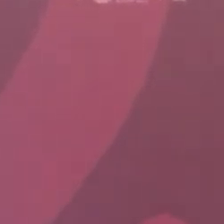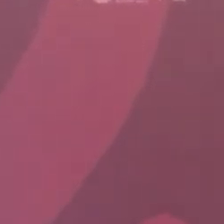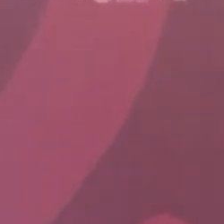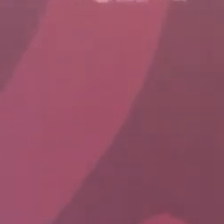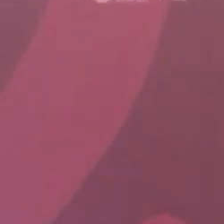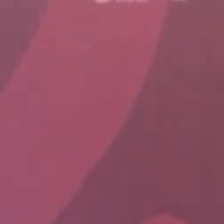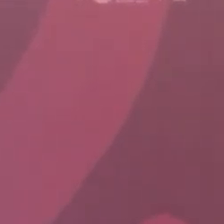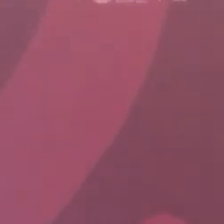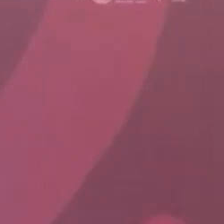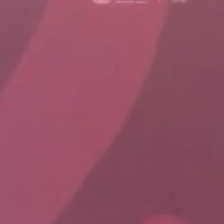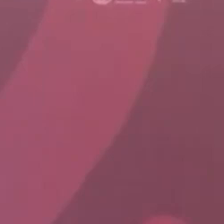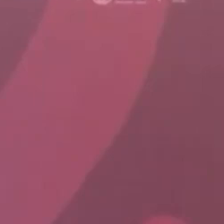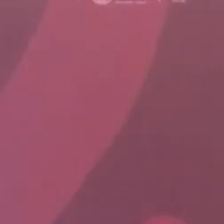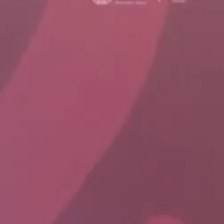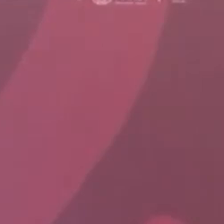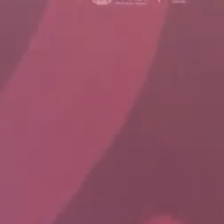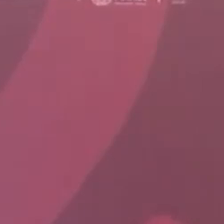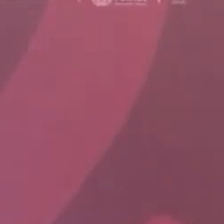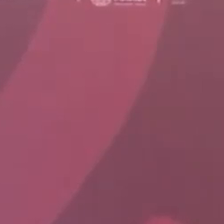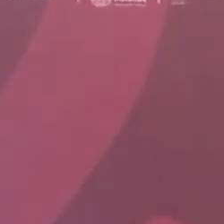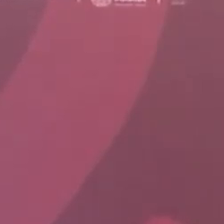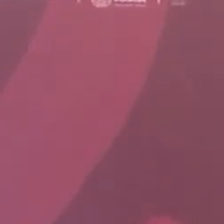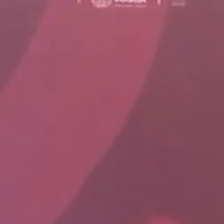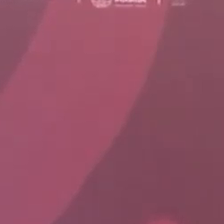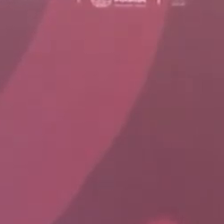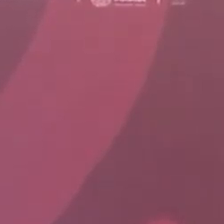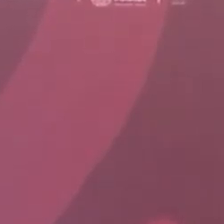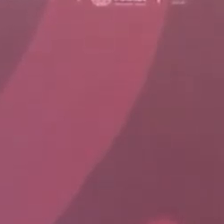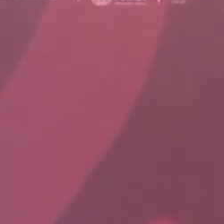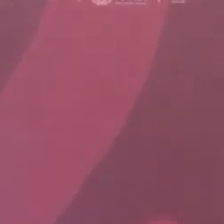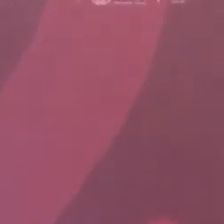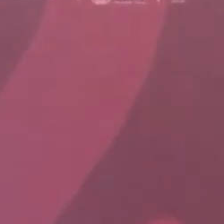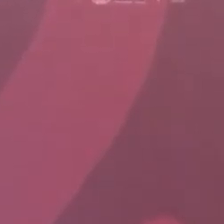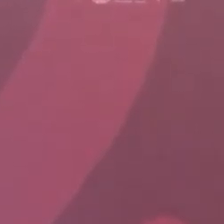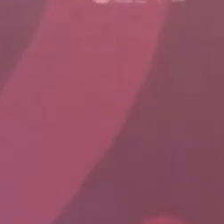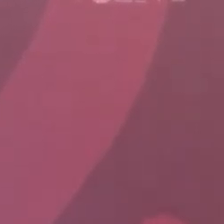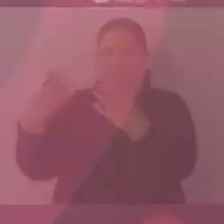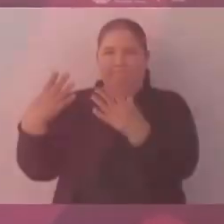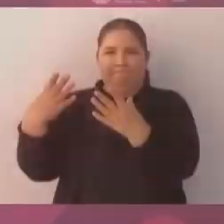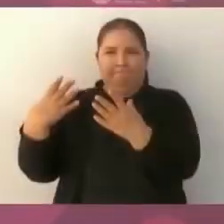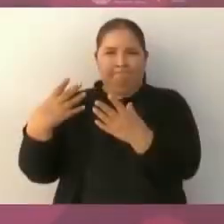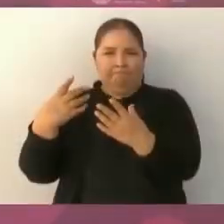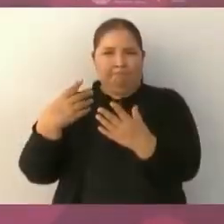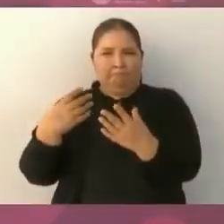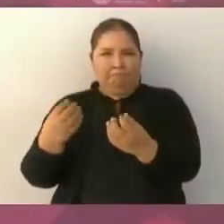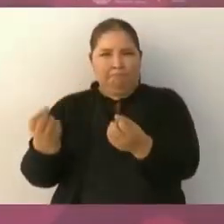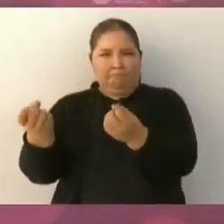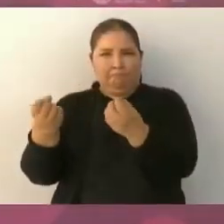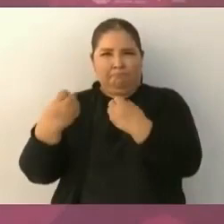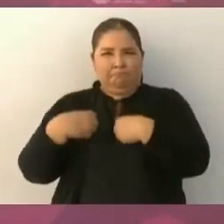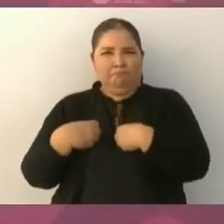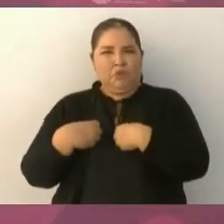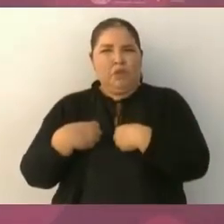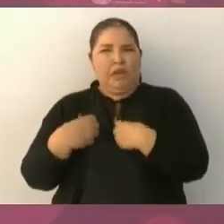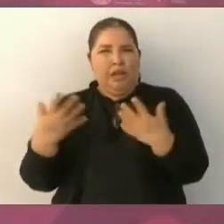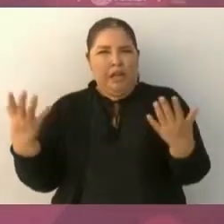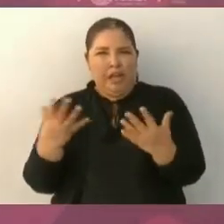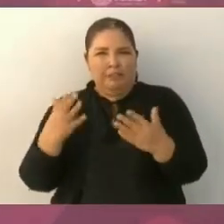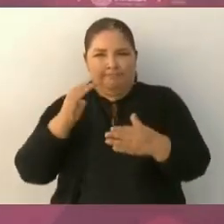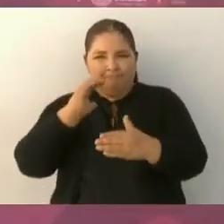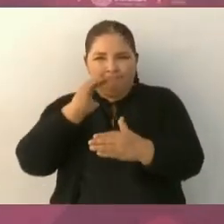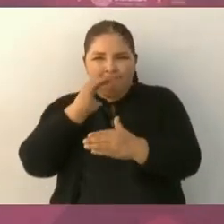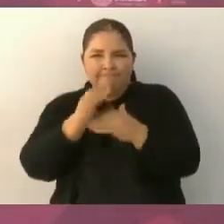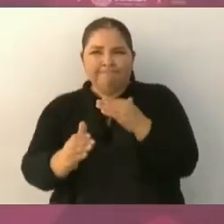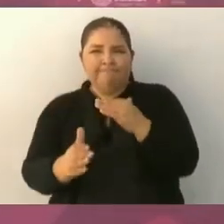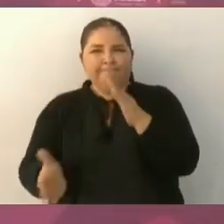gobierno que además nos instruyó, que es la de concluir obras